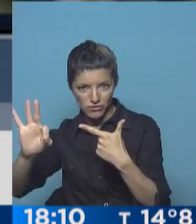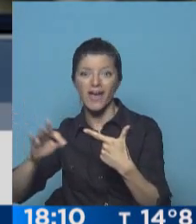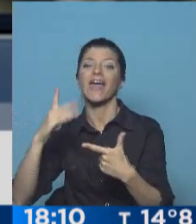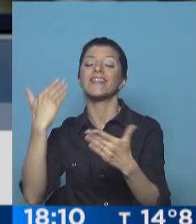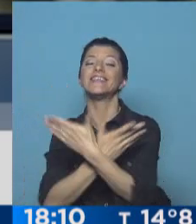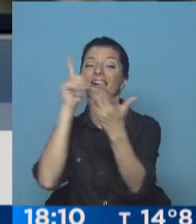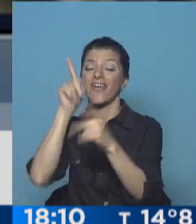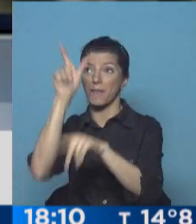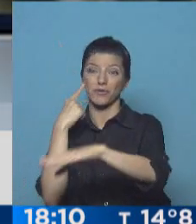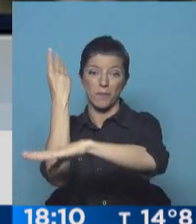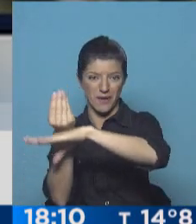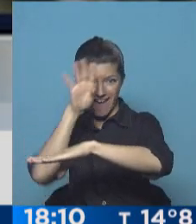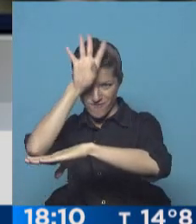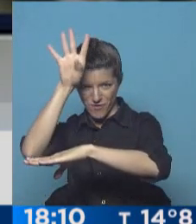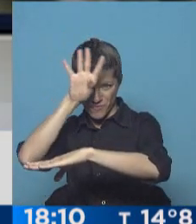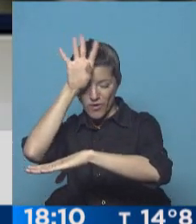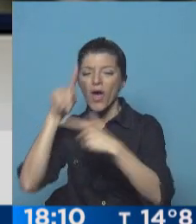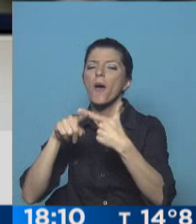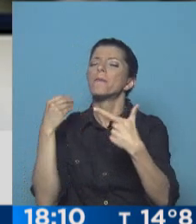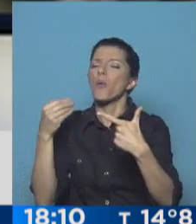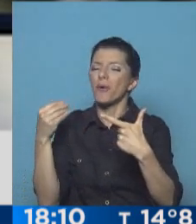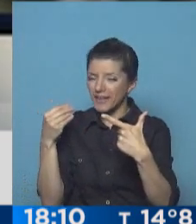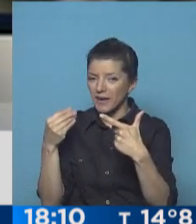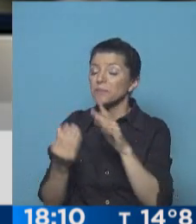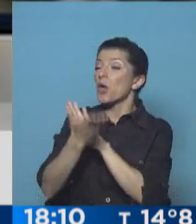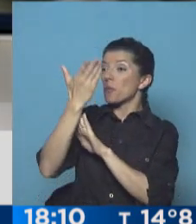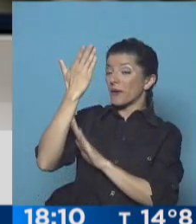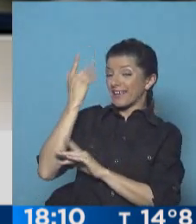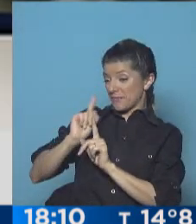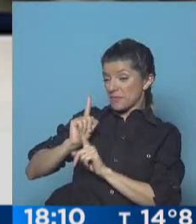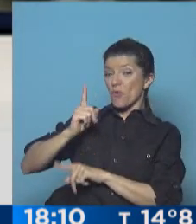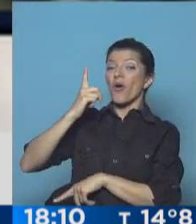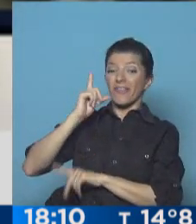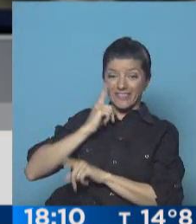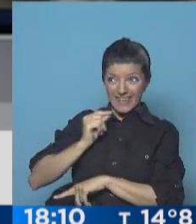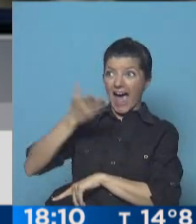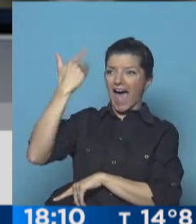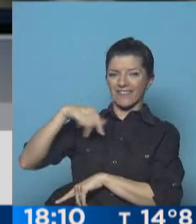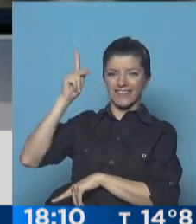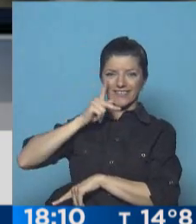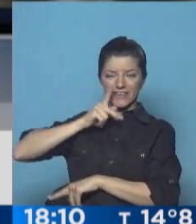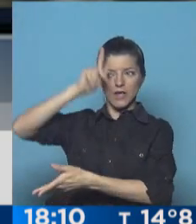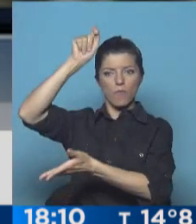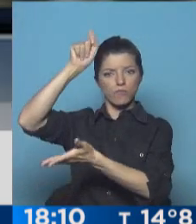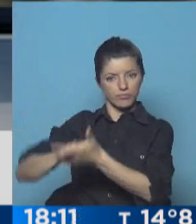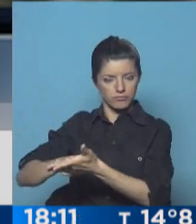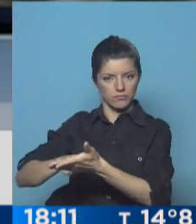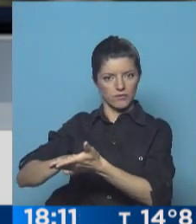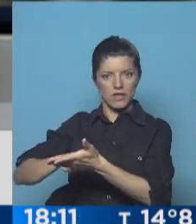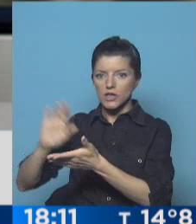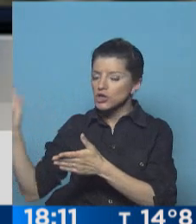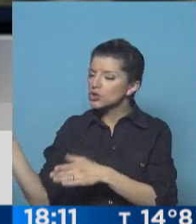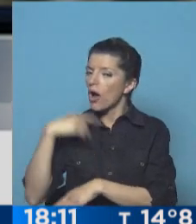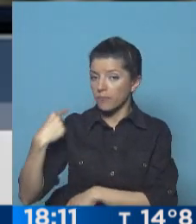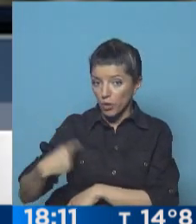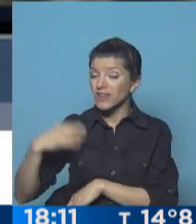formosenios, porque es el día en que Néstor realmente cumplió con el acta de reparación, firmando el acta de reparación histórica, y cumplió todos y